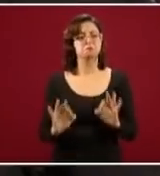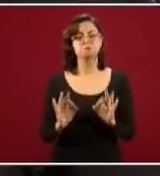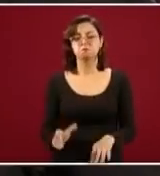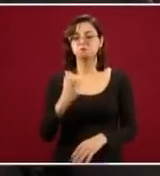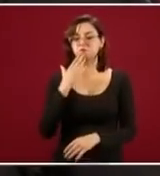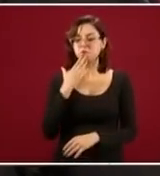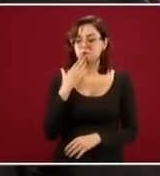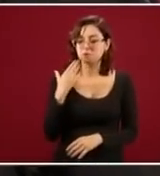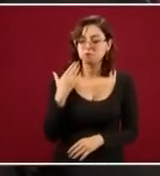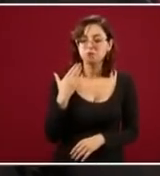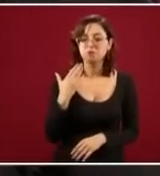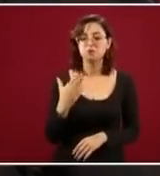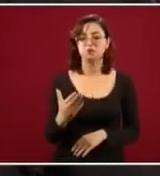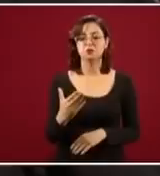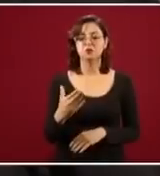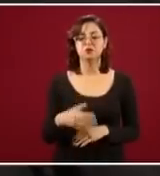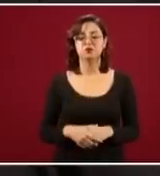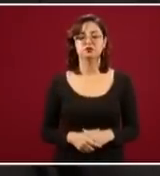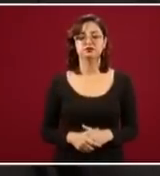bastante bien.